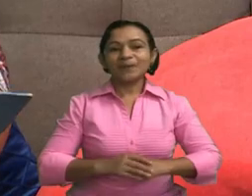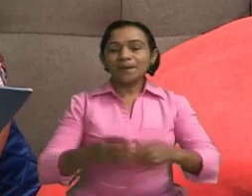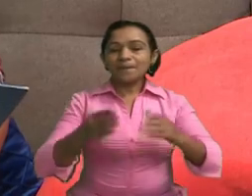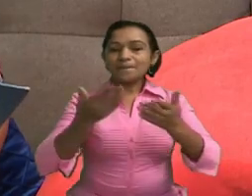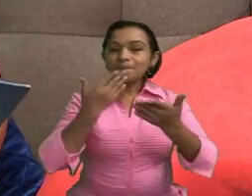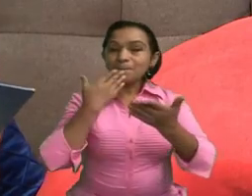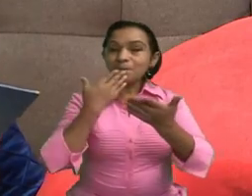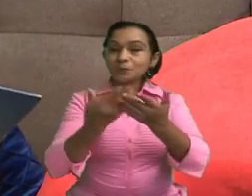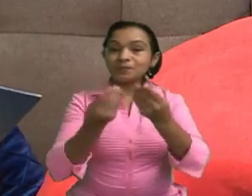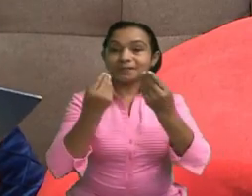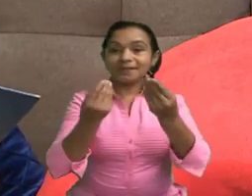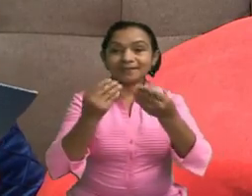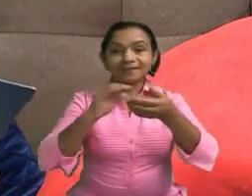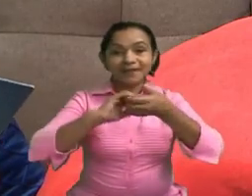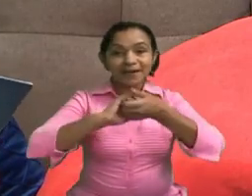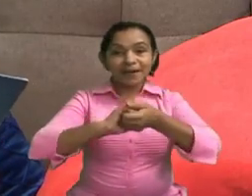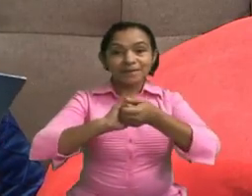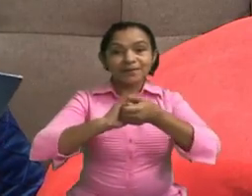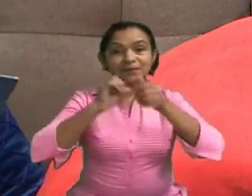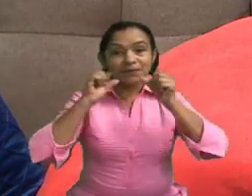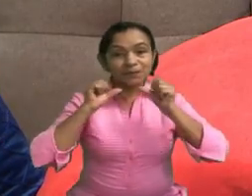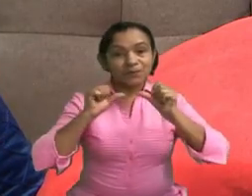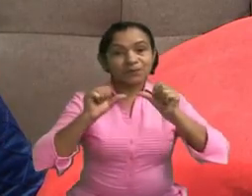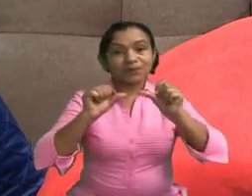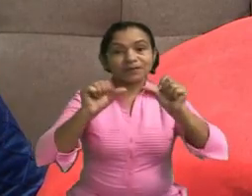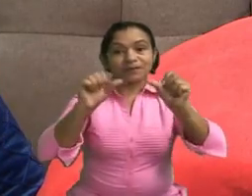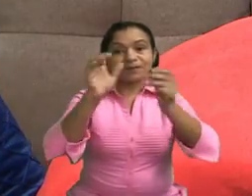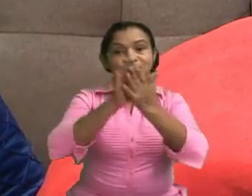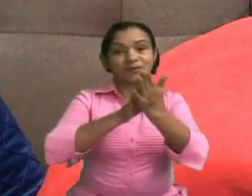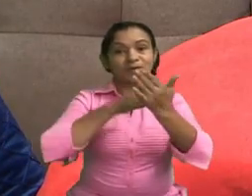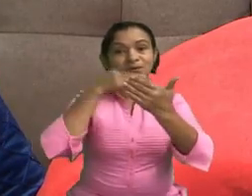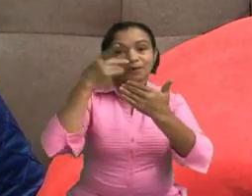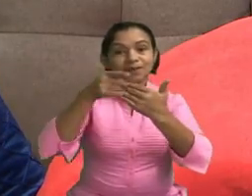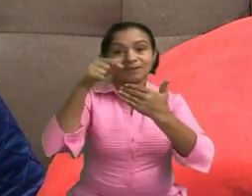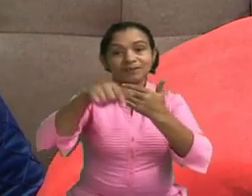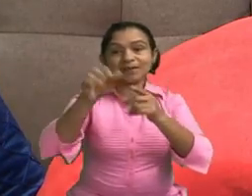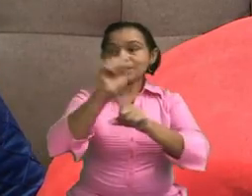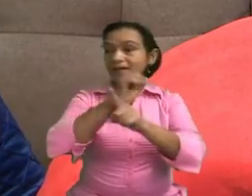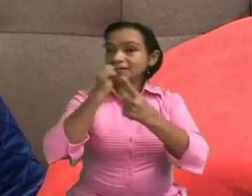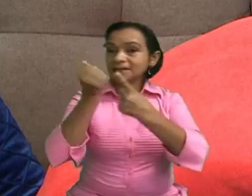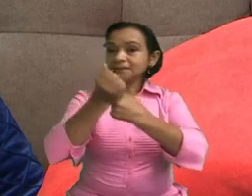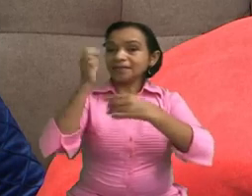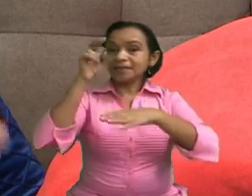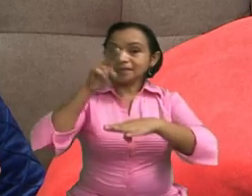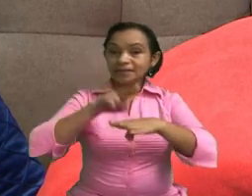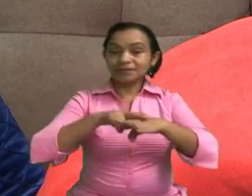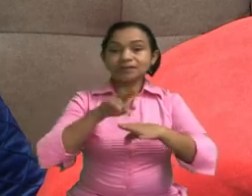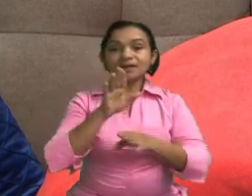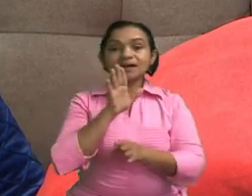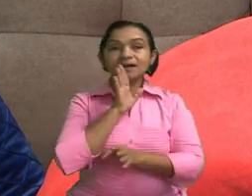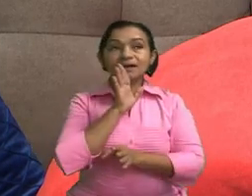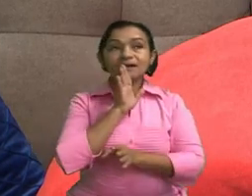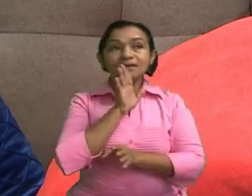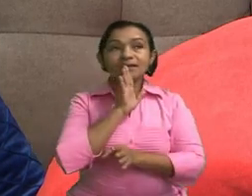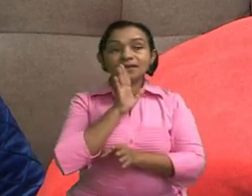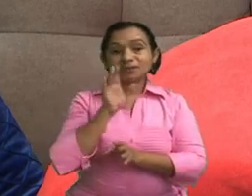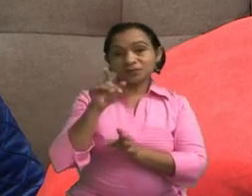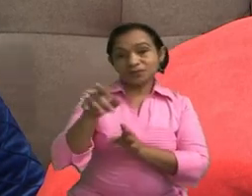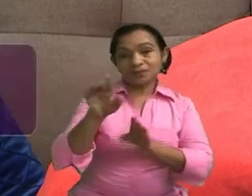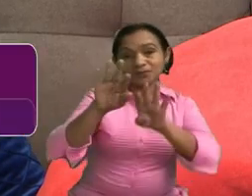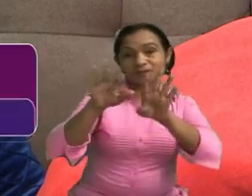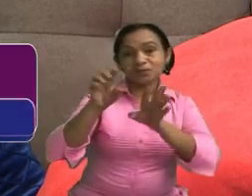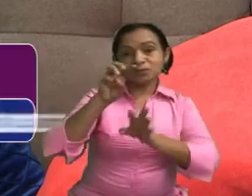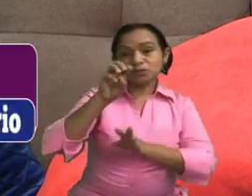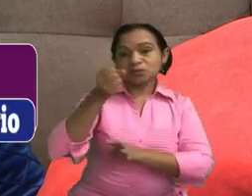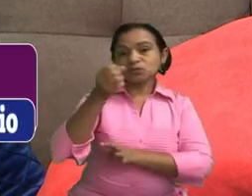Bueno, muchas gracias, amigos televidentes, por continuar con nosotros en nuestro programa Desde el Parlamento, en el cual hemos estado conversando con la compañera